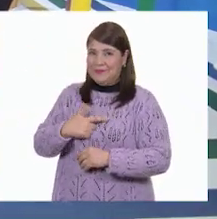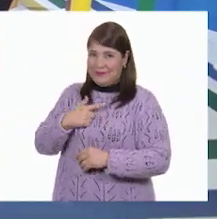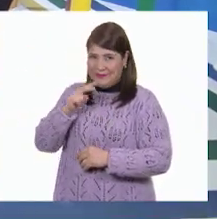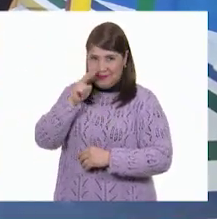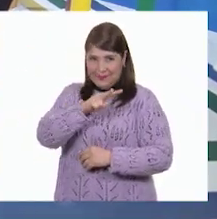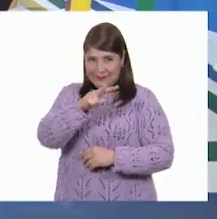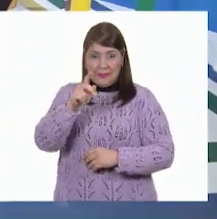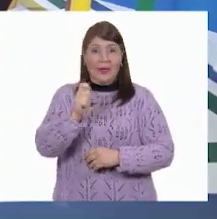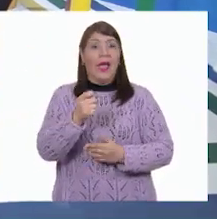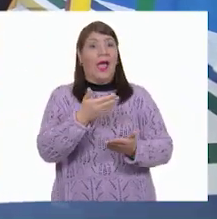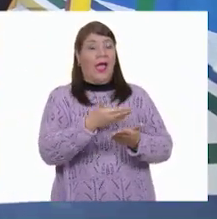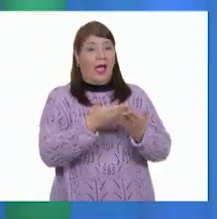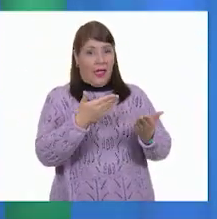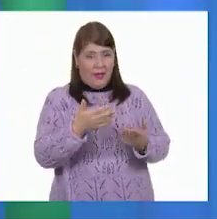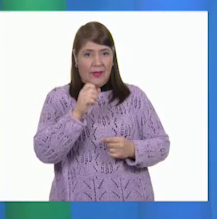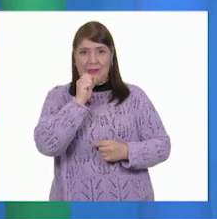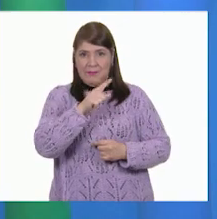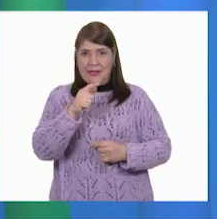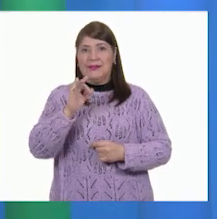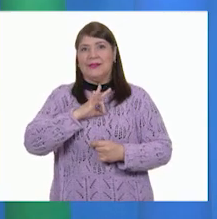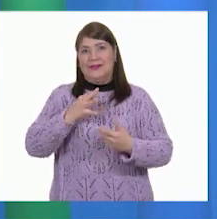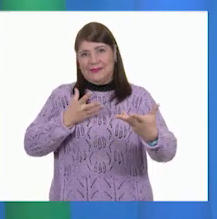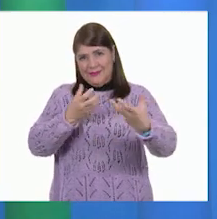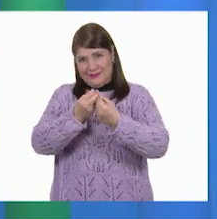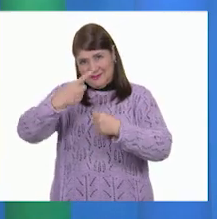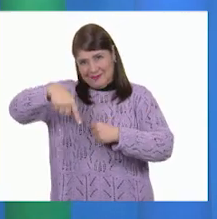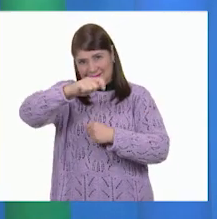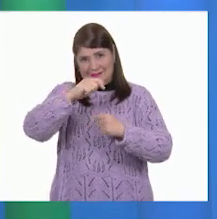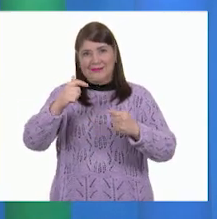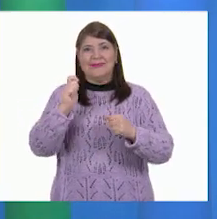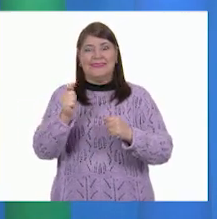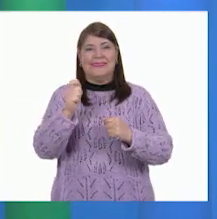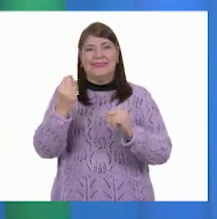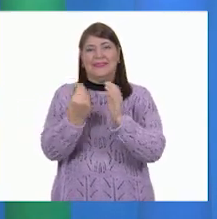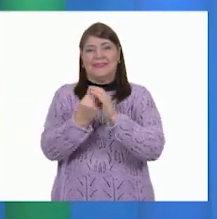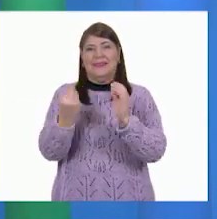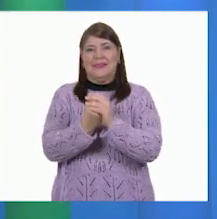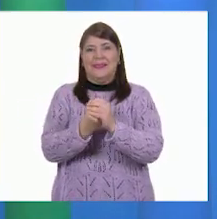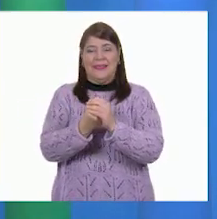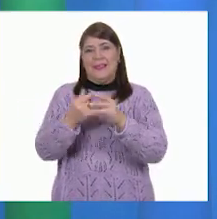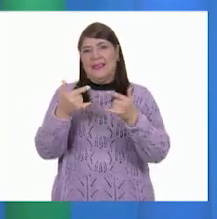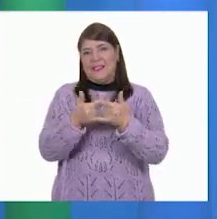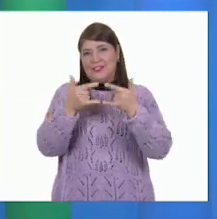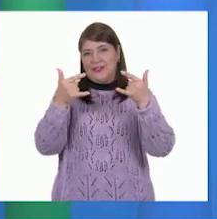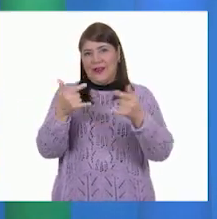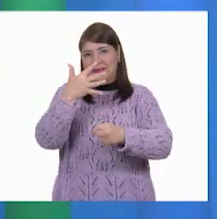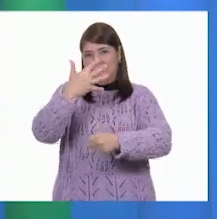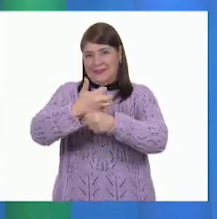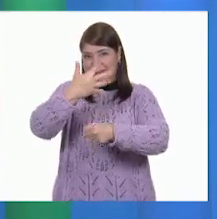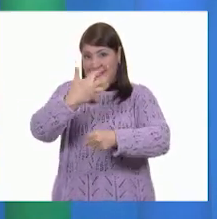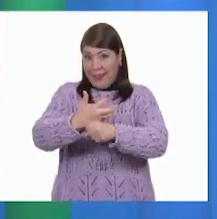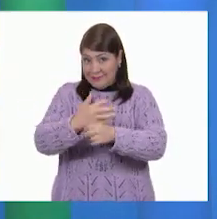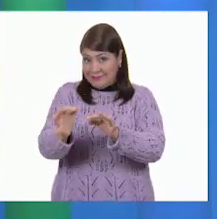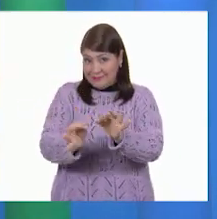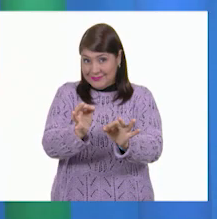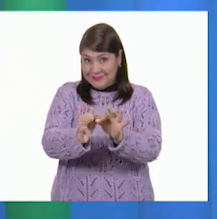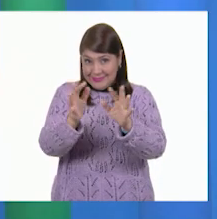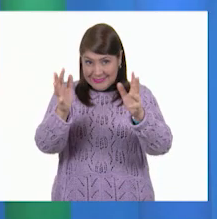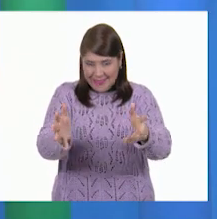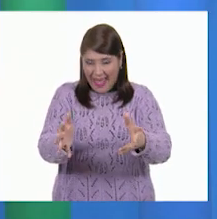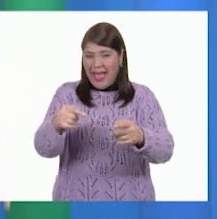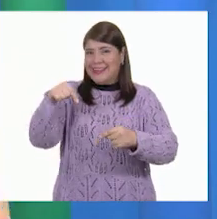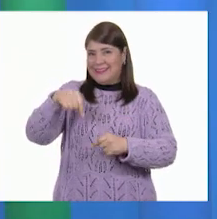sí, tenemos el gusto también de estar con ustedes ahí en casita en esta clase de historia de quinto grado. ¿Están listos? Aquí ya